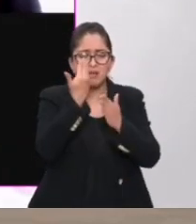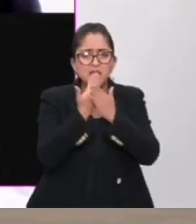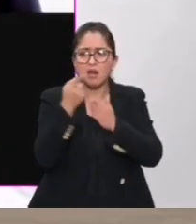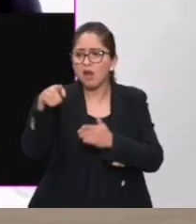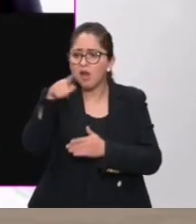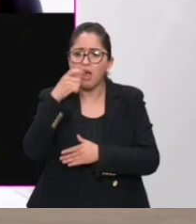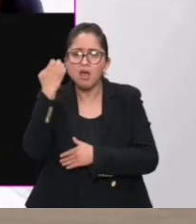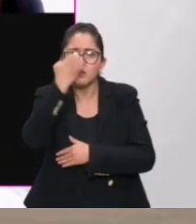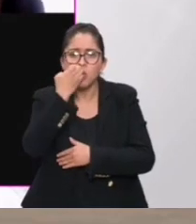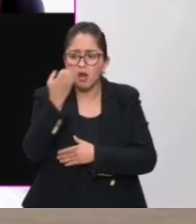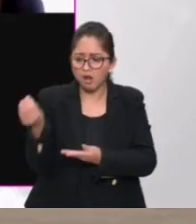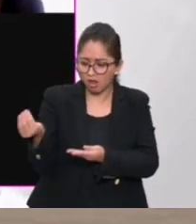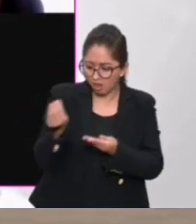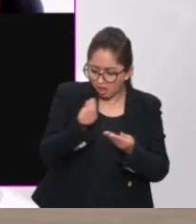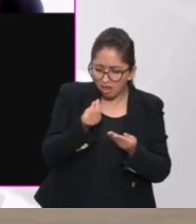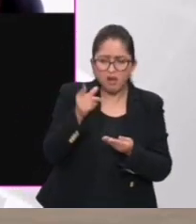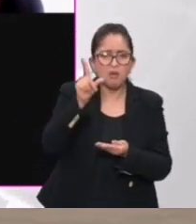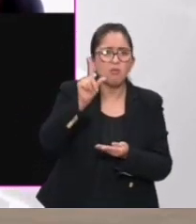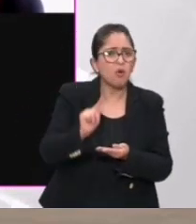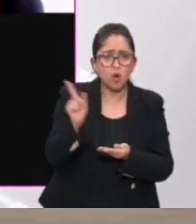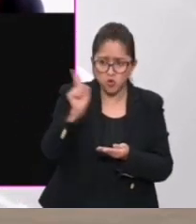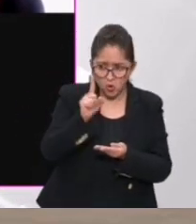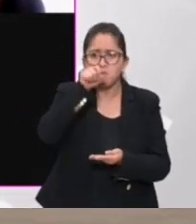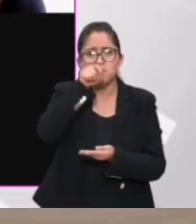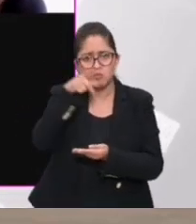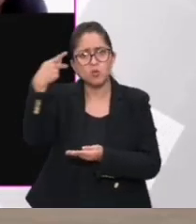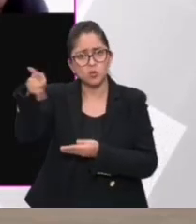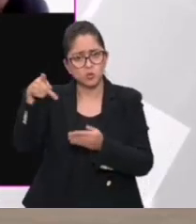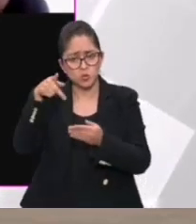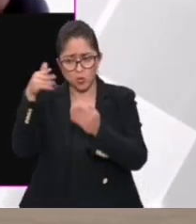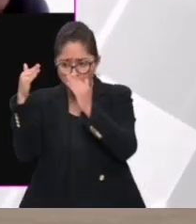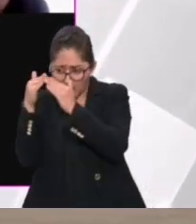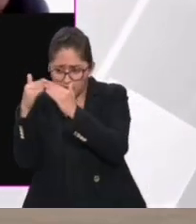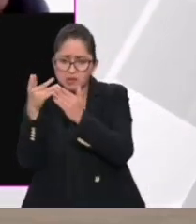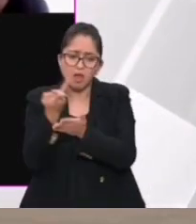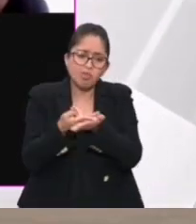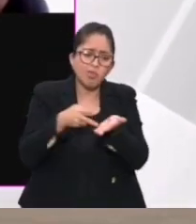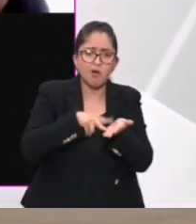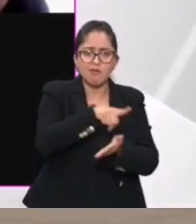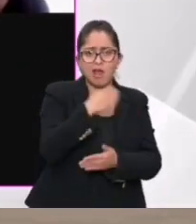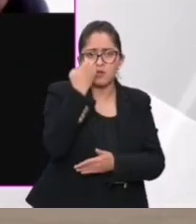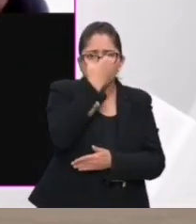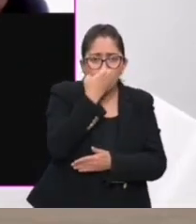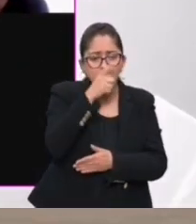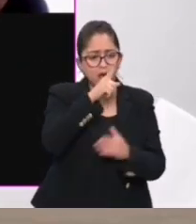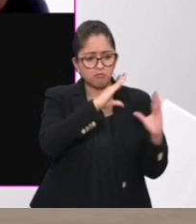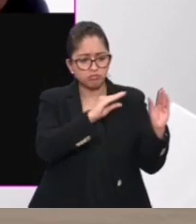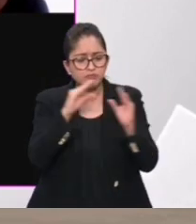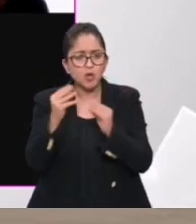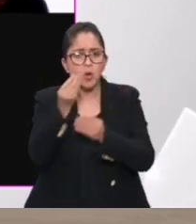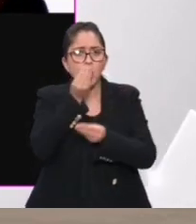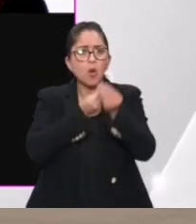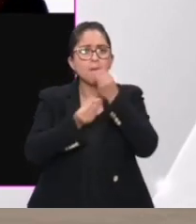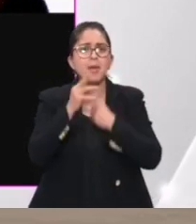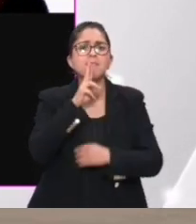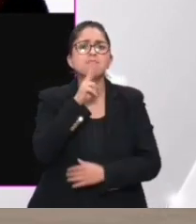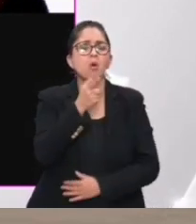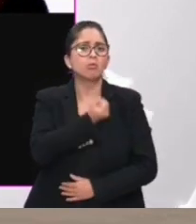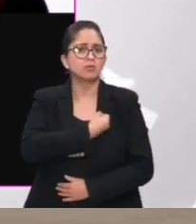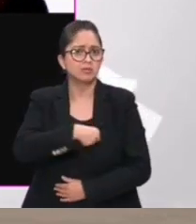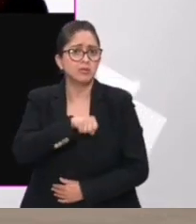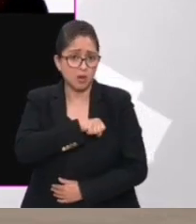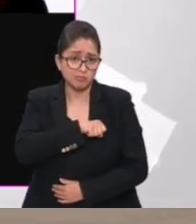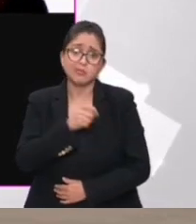se les fomente a los niños, no solamente desde la casa, también en la escuela, esta sana nutrición. Estamos convencidos que